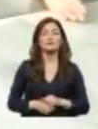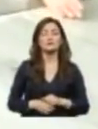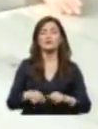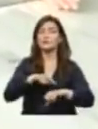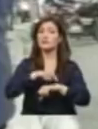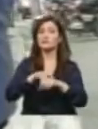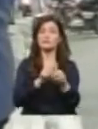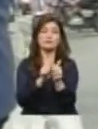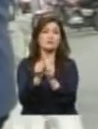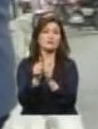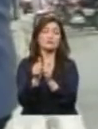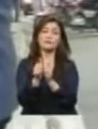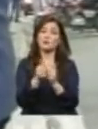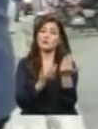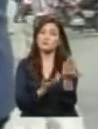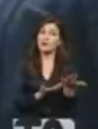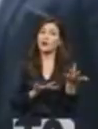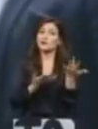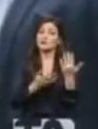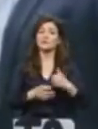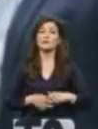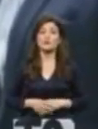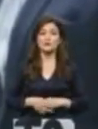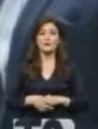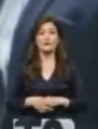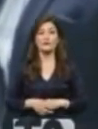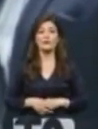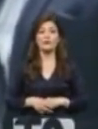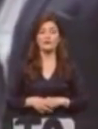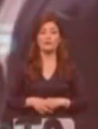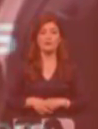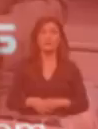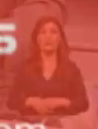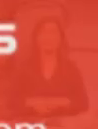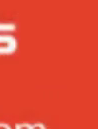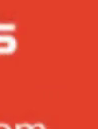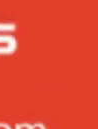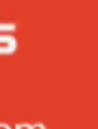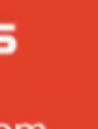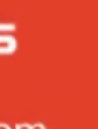corre, por ahora solo queda esperar. Carlos Acoto, 24 horas.